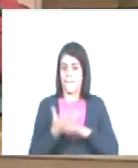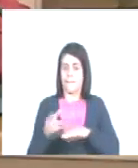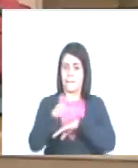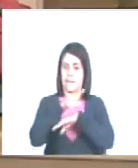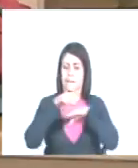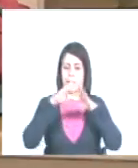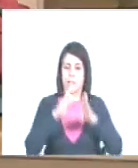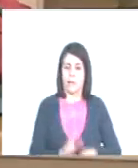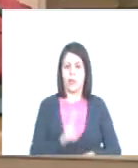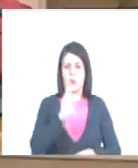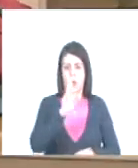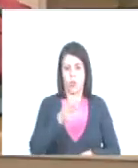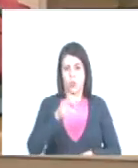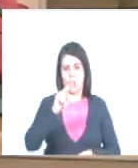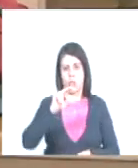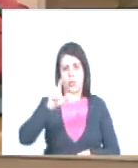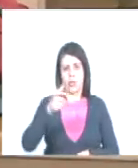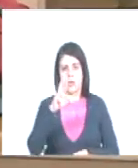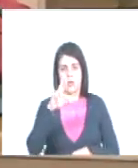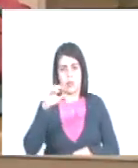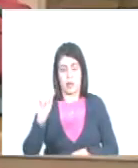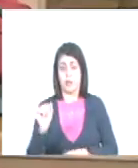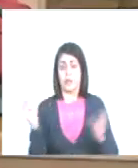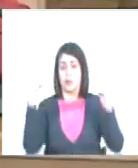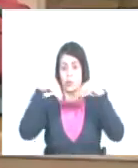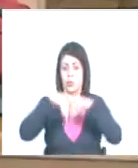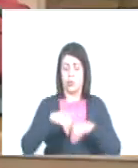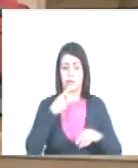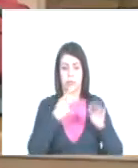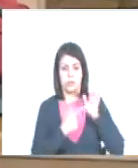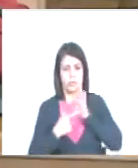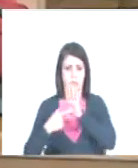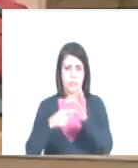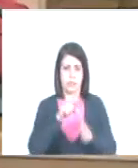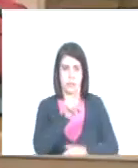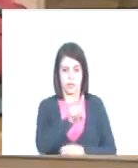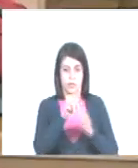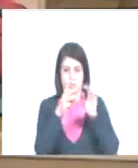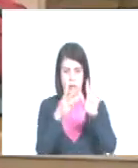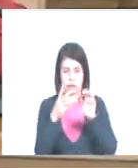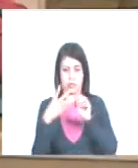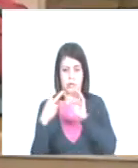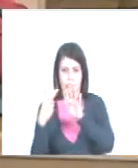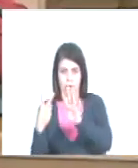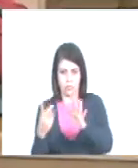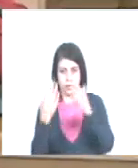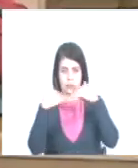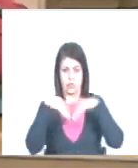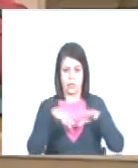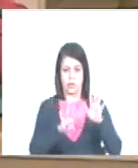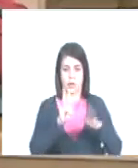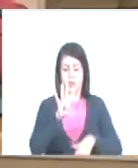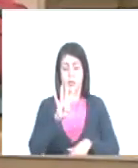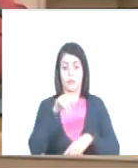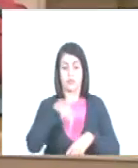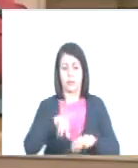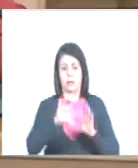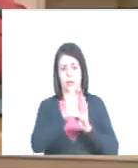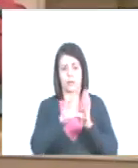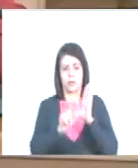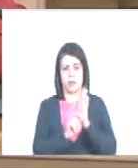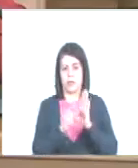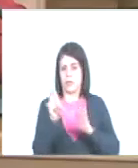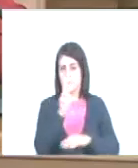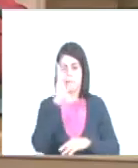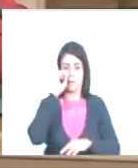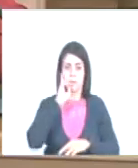el gobierno de Hungría, de conformidad con lo establecido en el artículo 187, numeral 14, de la